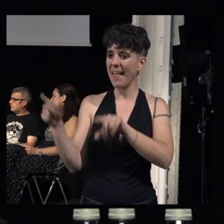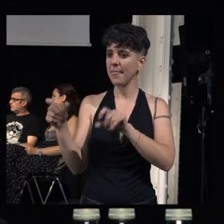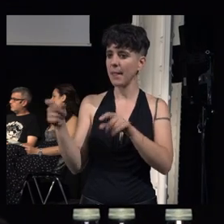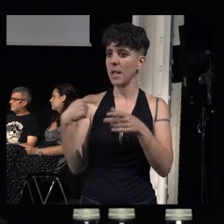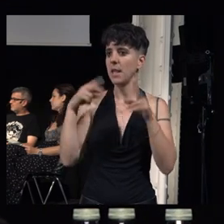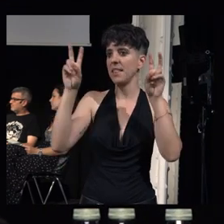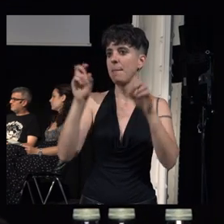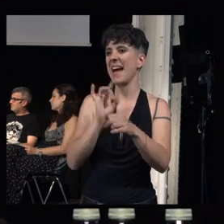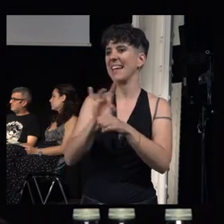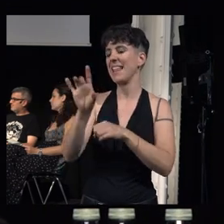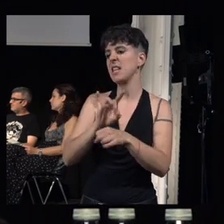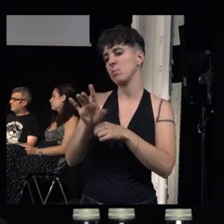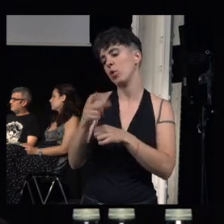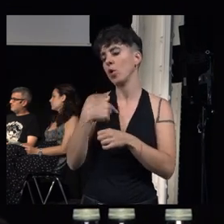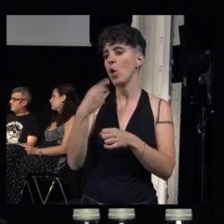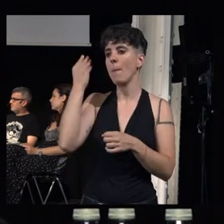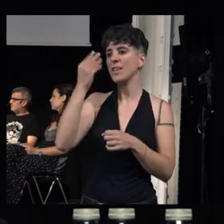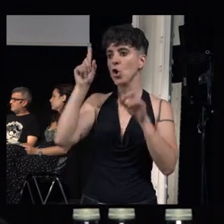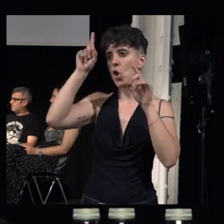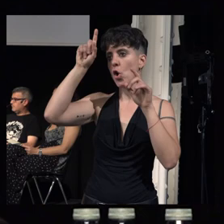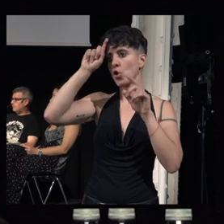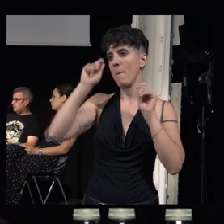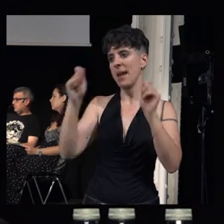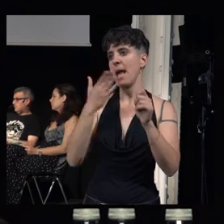del racismo, ¿no?, que habría que llamarlo más bien así,